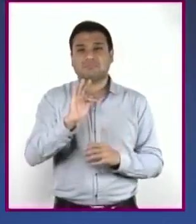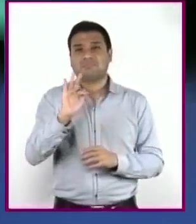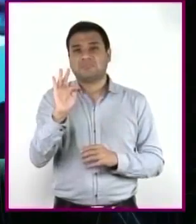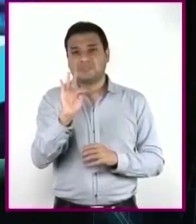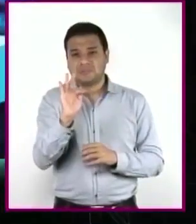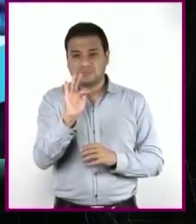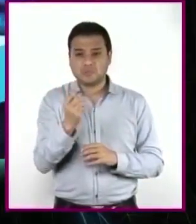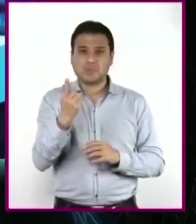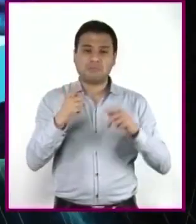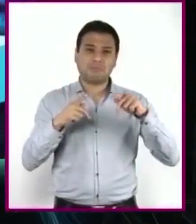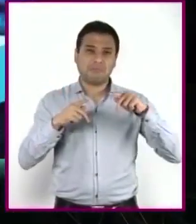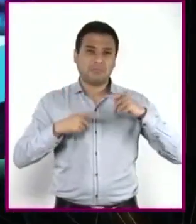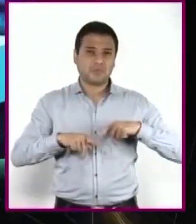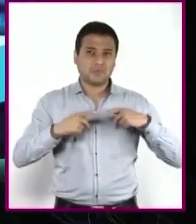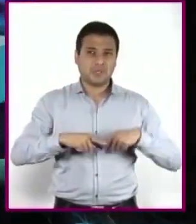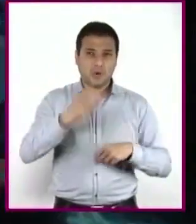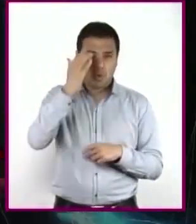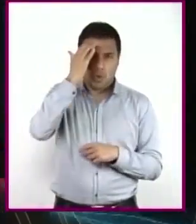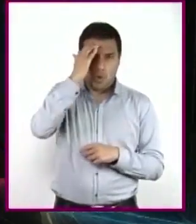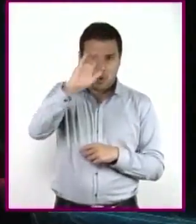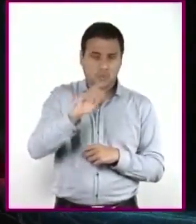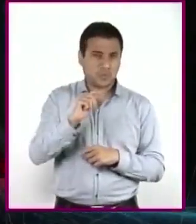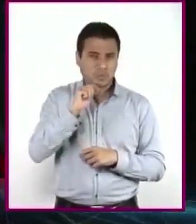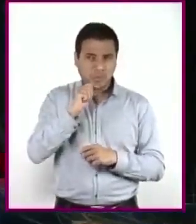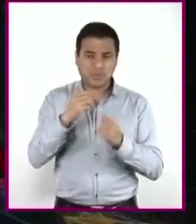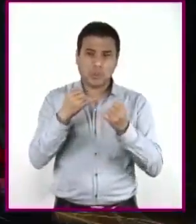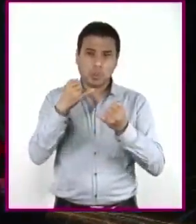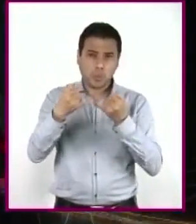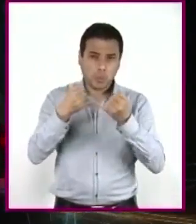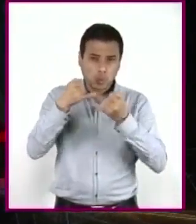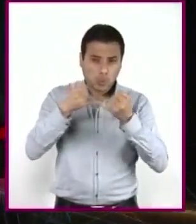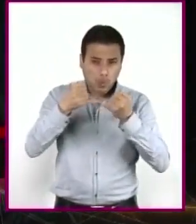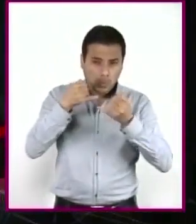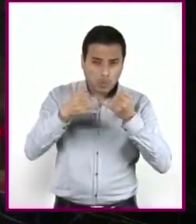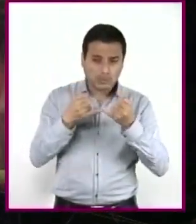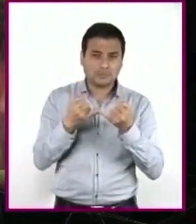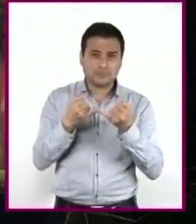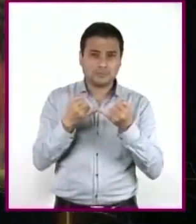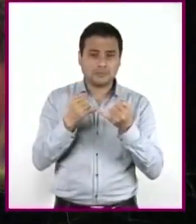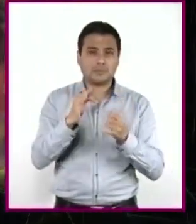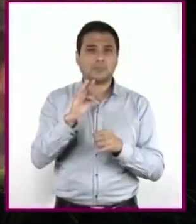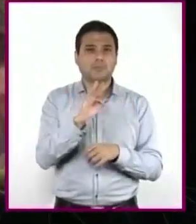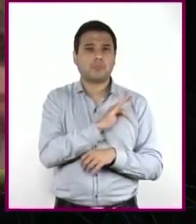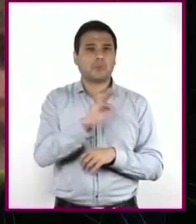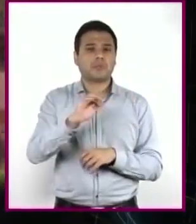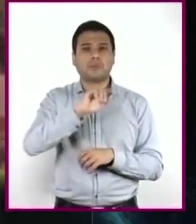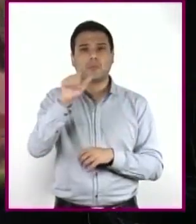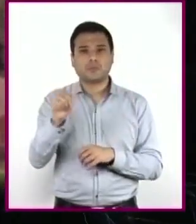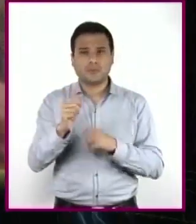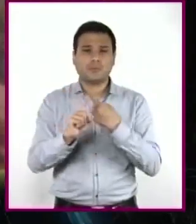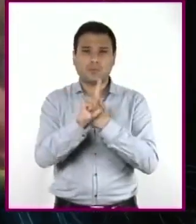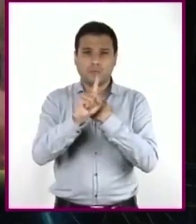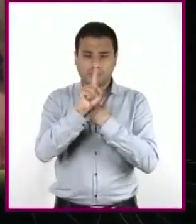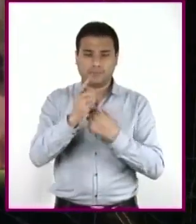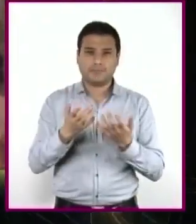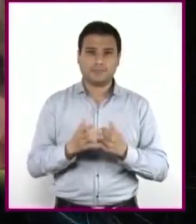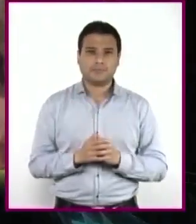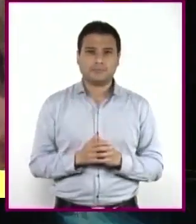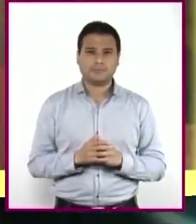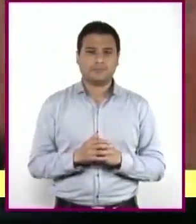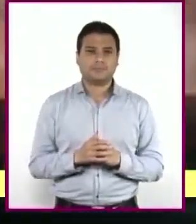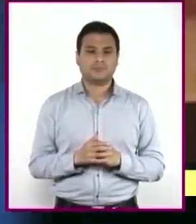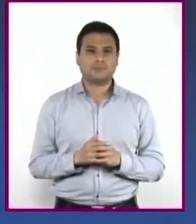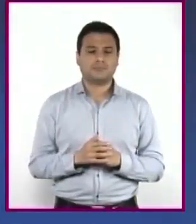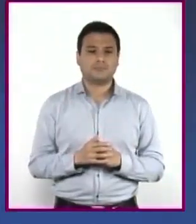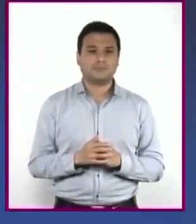no conoces, un desconocido. Entonces, pues ahí se conectan, entonces ahí hay problemas. ¿De qué manera